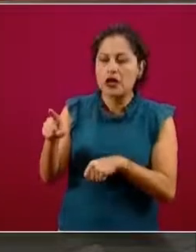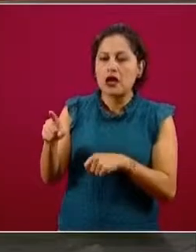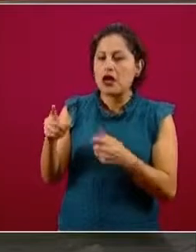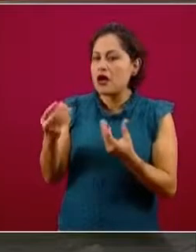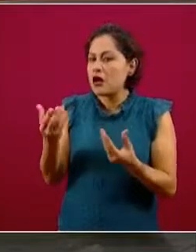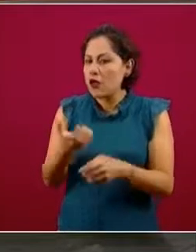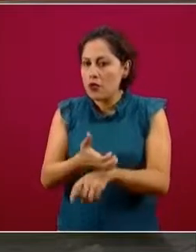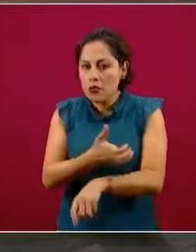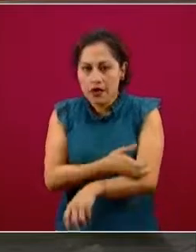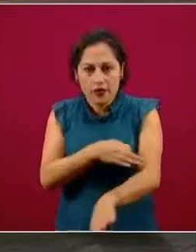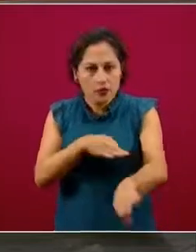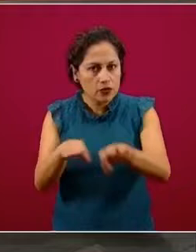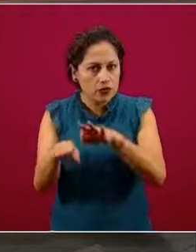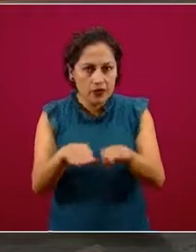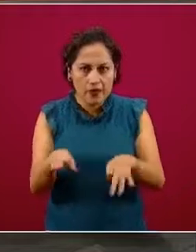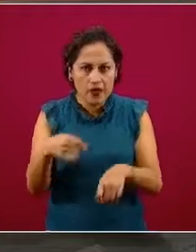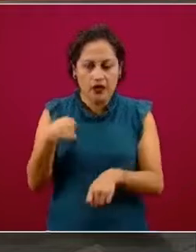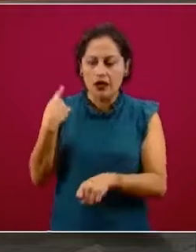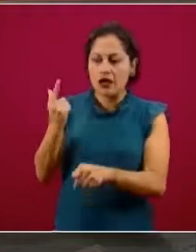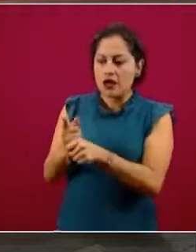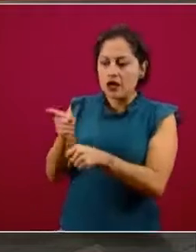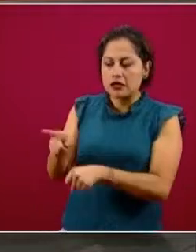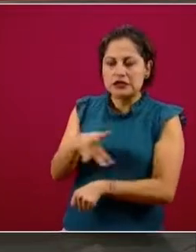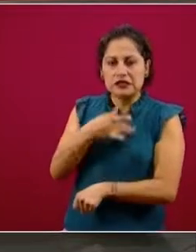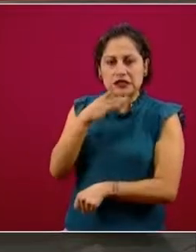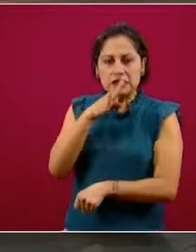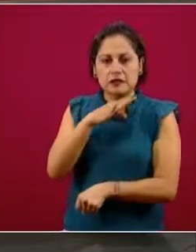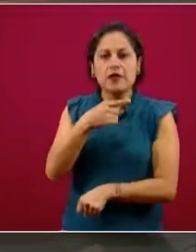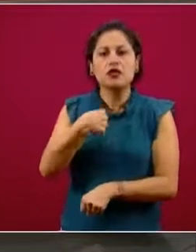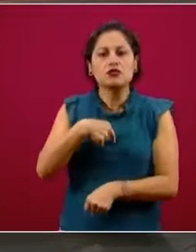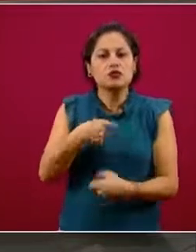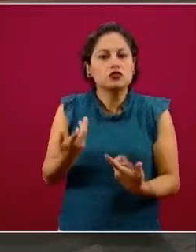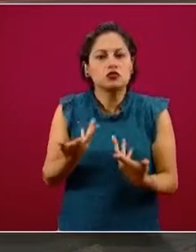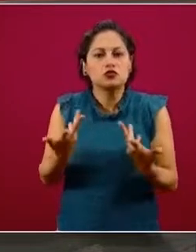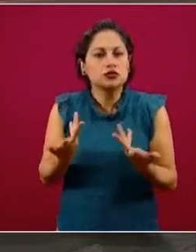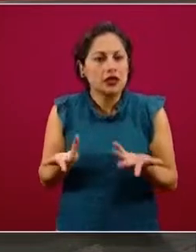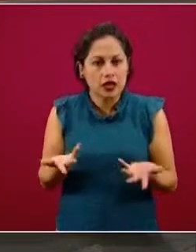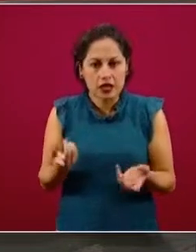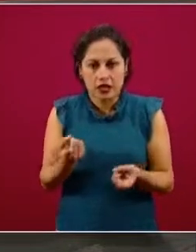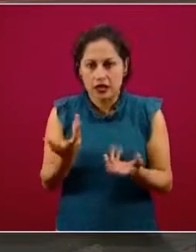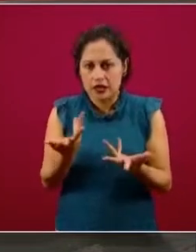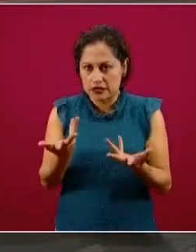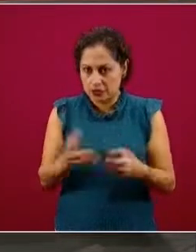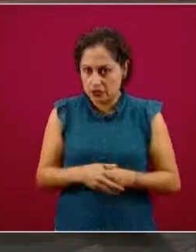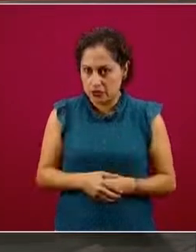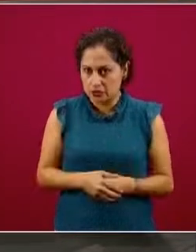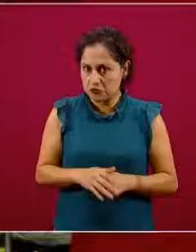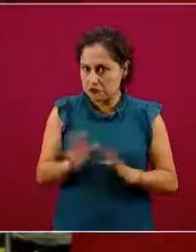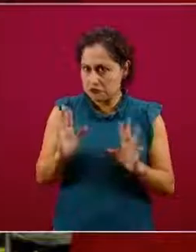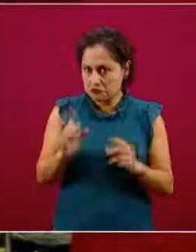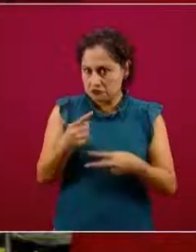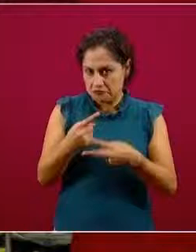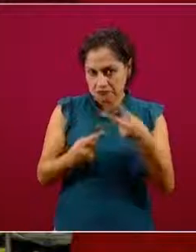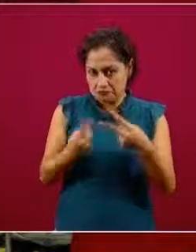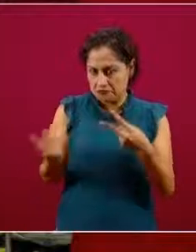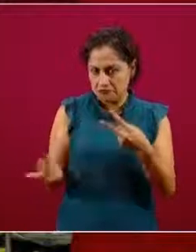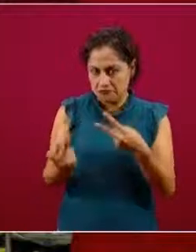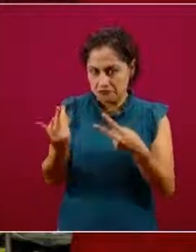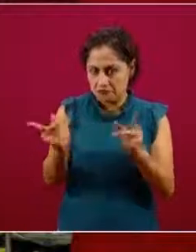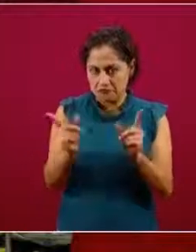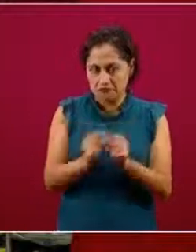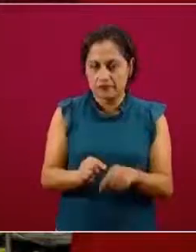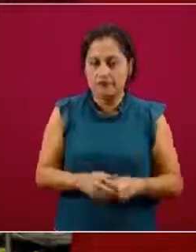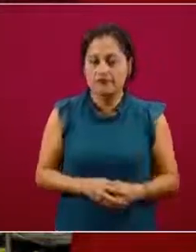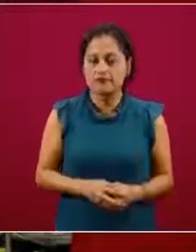con algún compañero, qué es lo que se tiene que hacer exactamente y y básicamente creo que es eso.